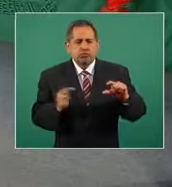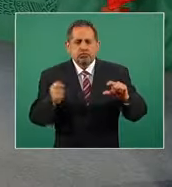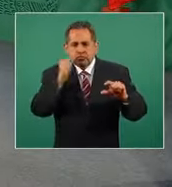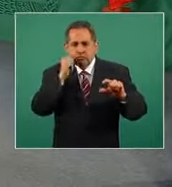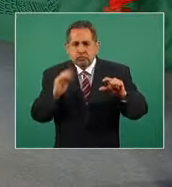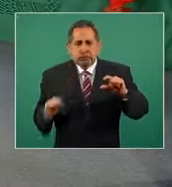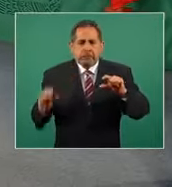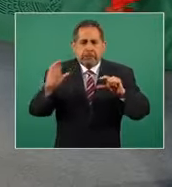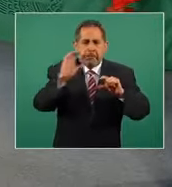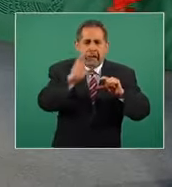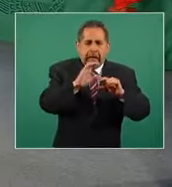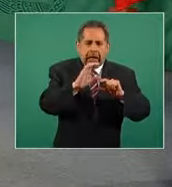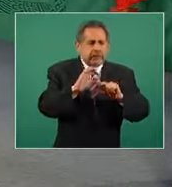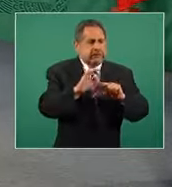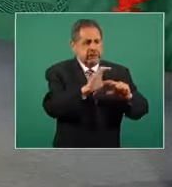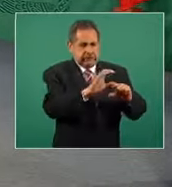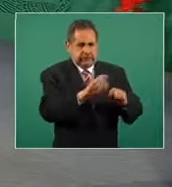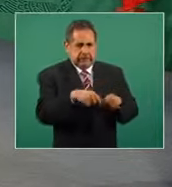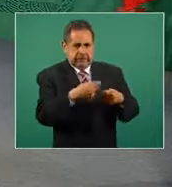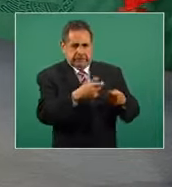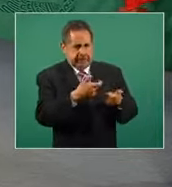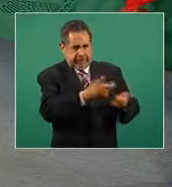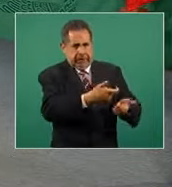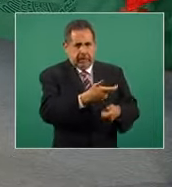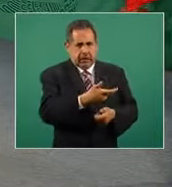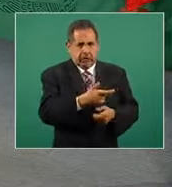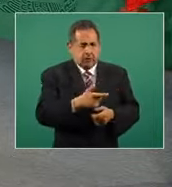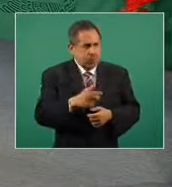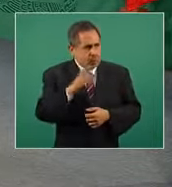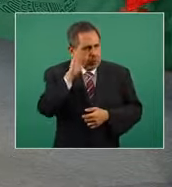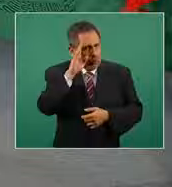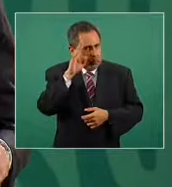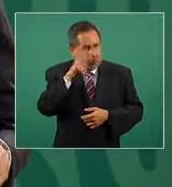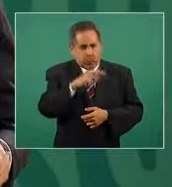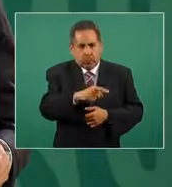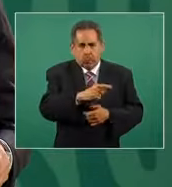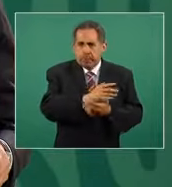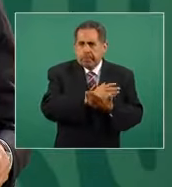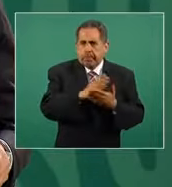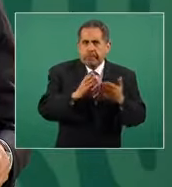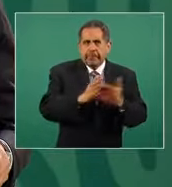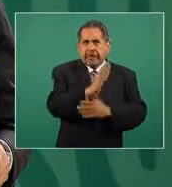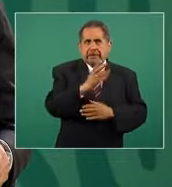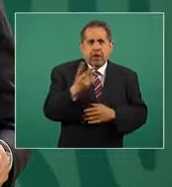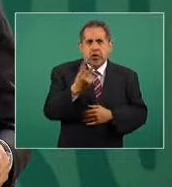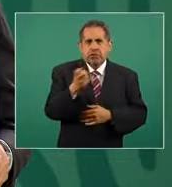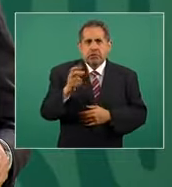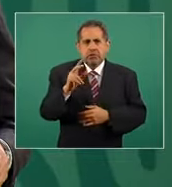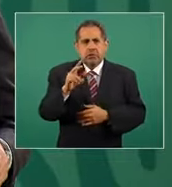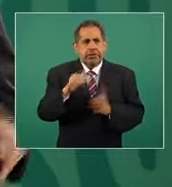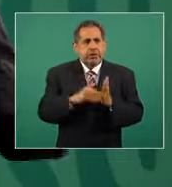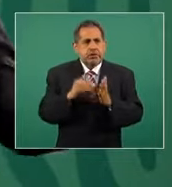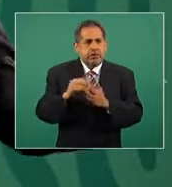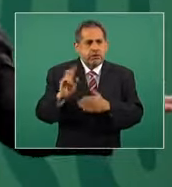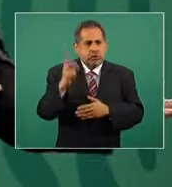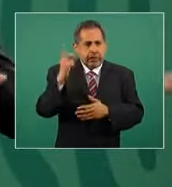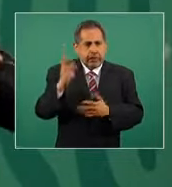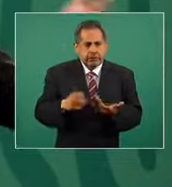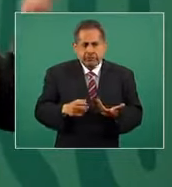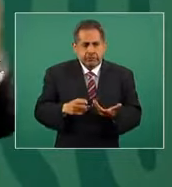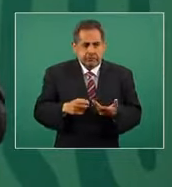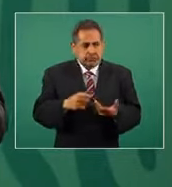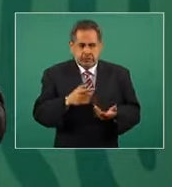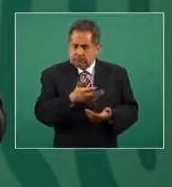ya porque hay un sobreprecio de 200 millones de dólares. Si